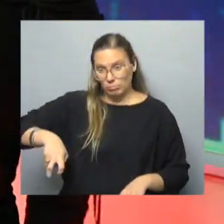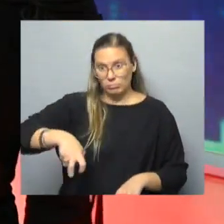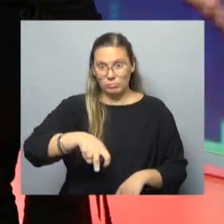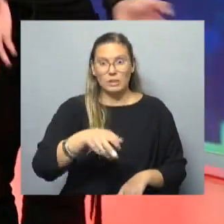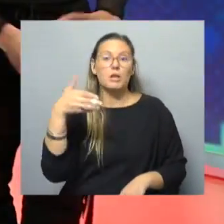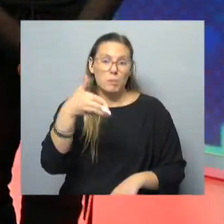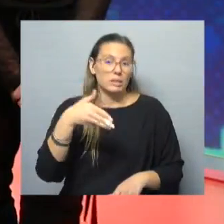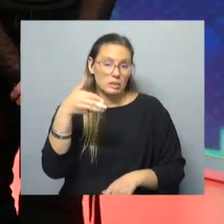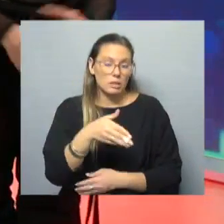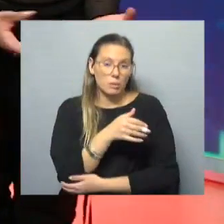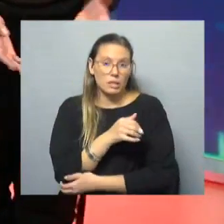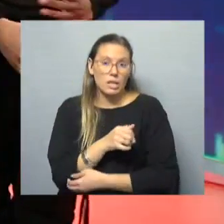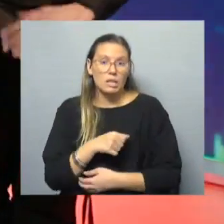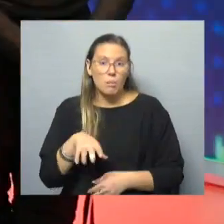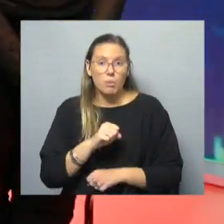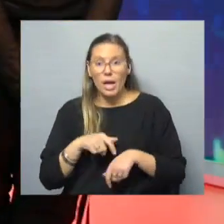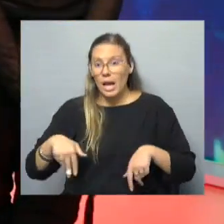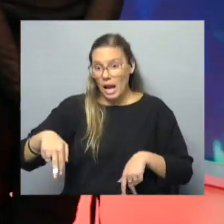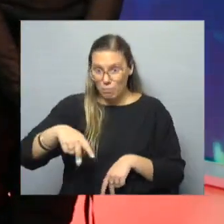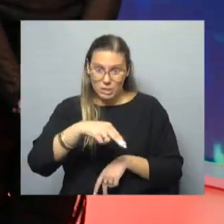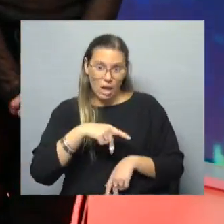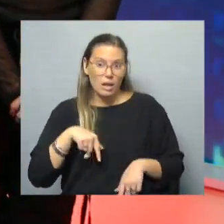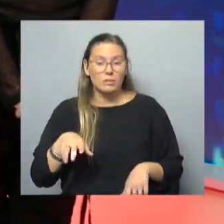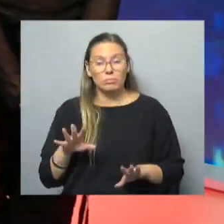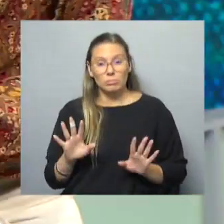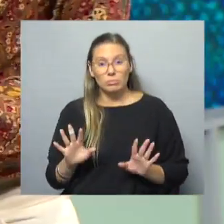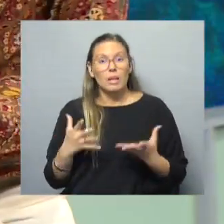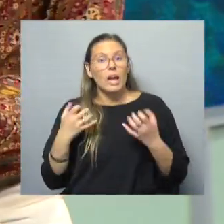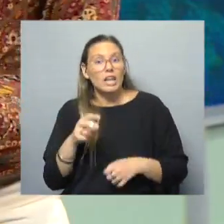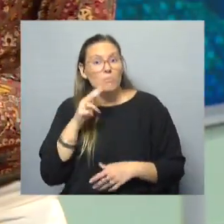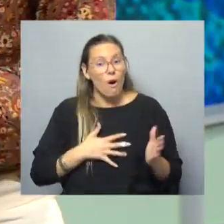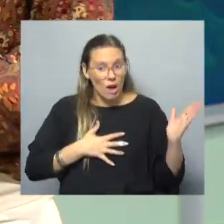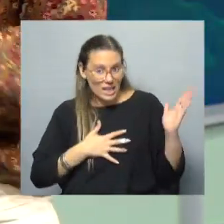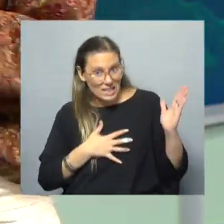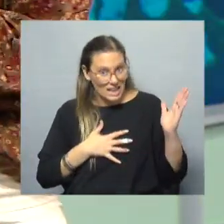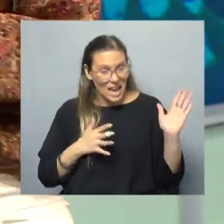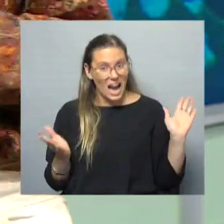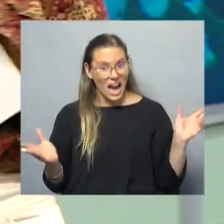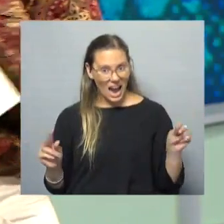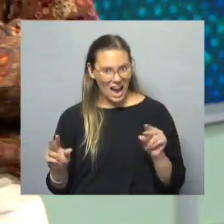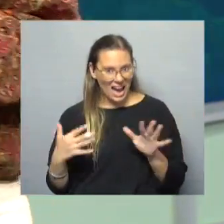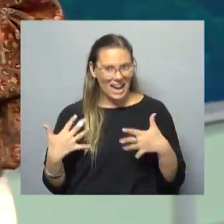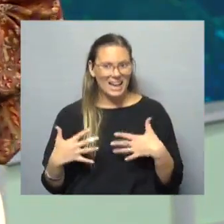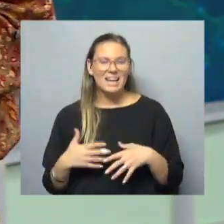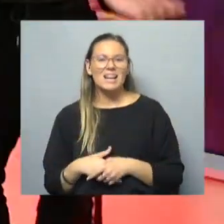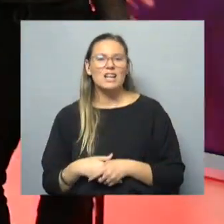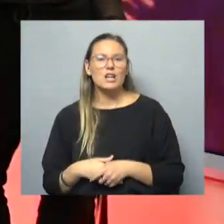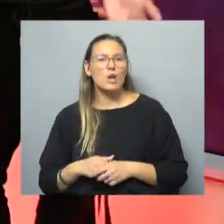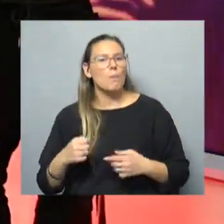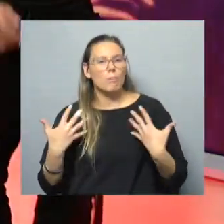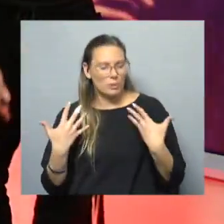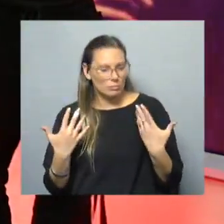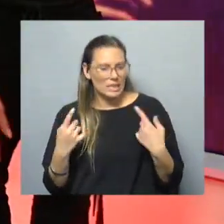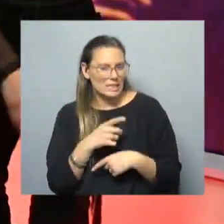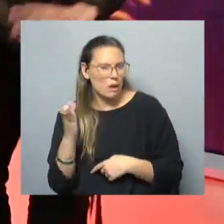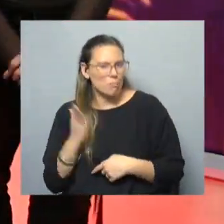y participar. Si van, pueden caminar. Bueno, chicas, queremos verlas bailar. Ay, ¿sabes? Bueno, le vamos a dar todo.